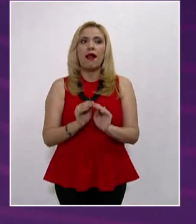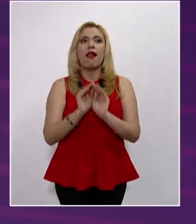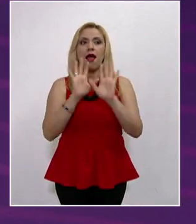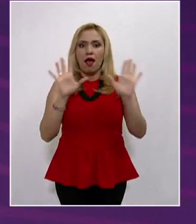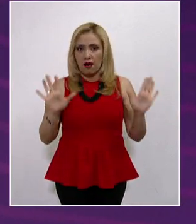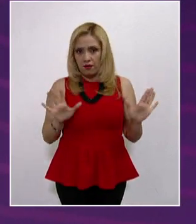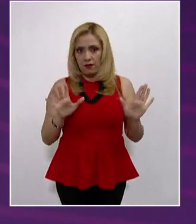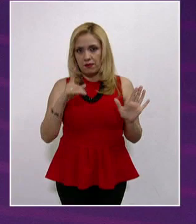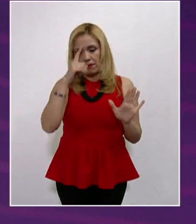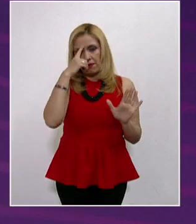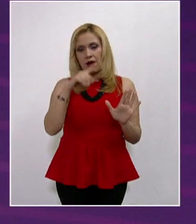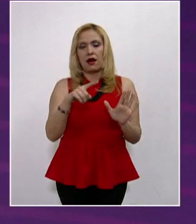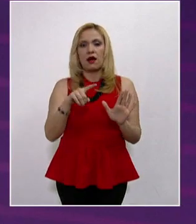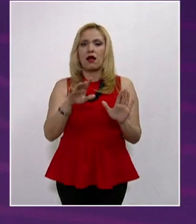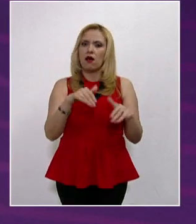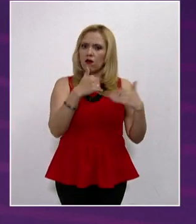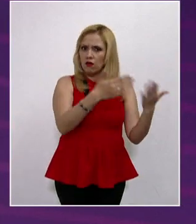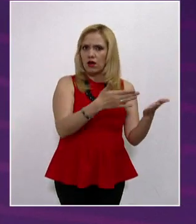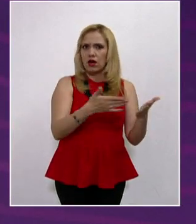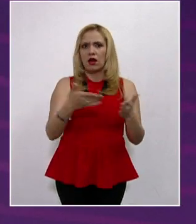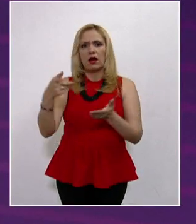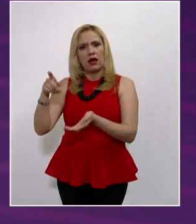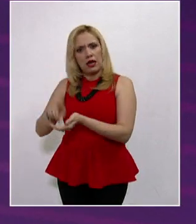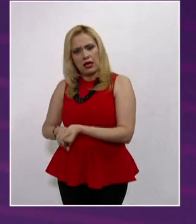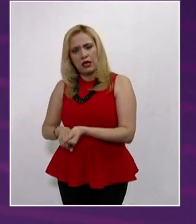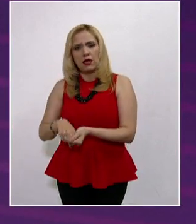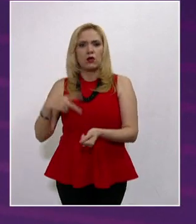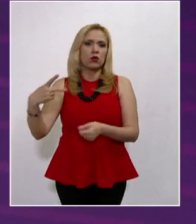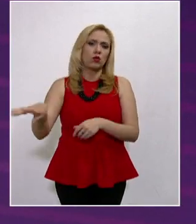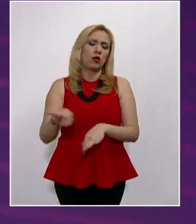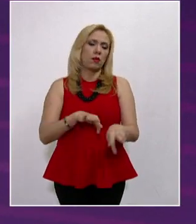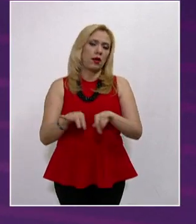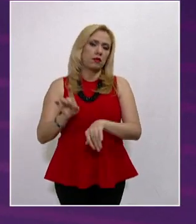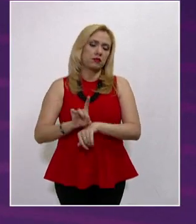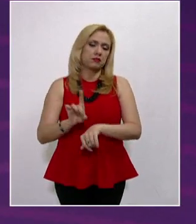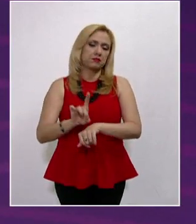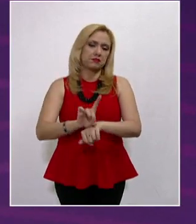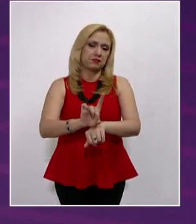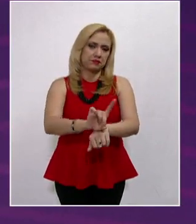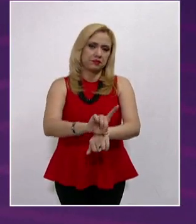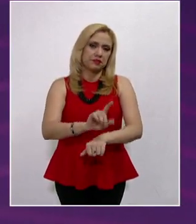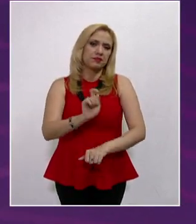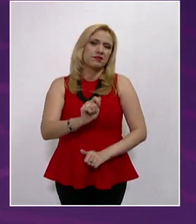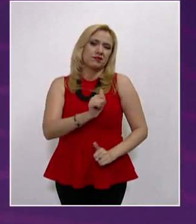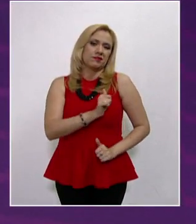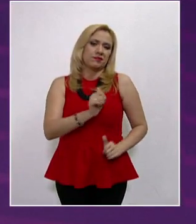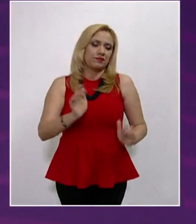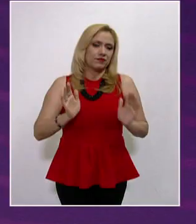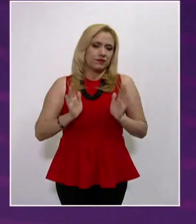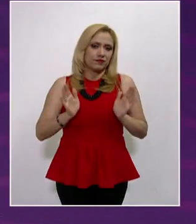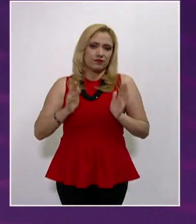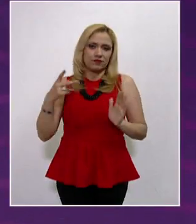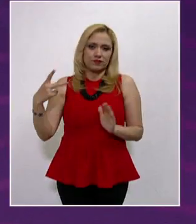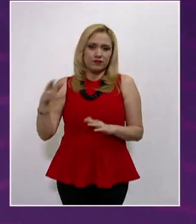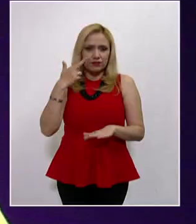claros, que tengan controles externos, controles internos en su actuar dentro de